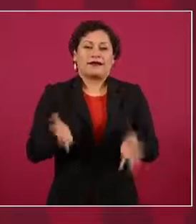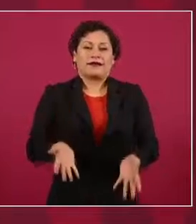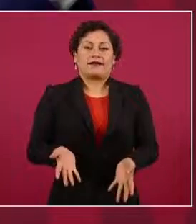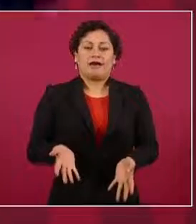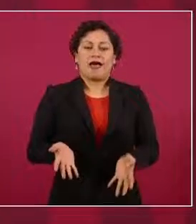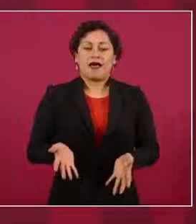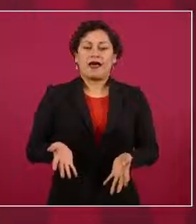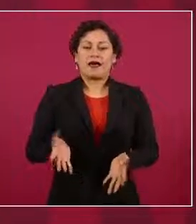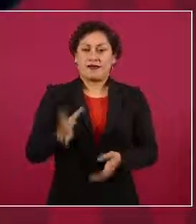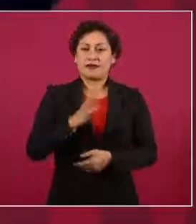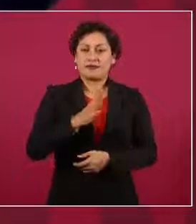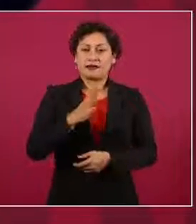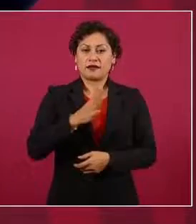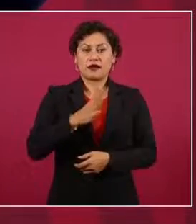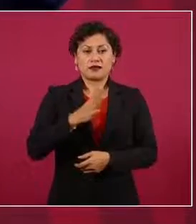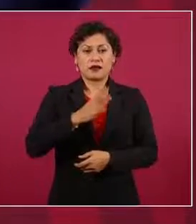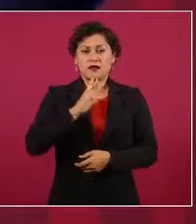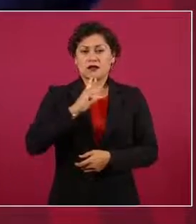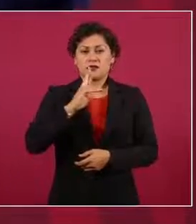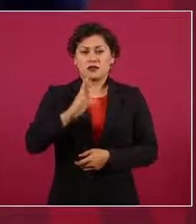son 2 yacimientos,